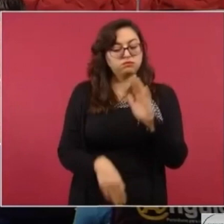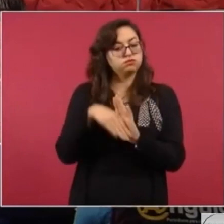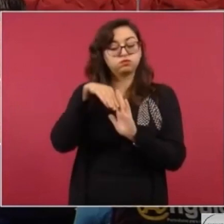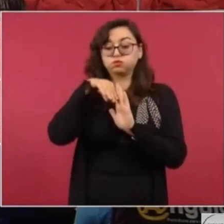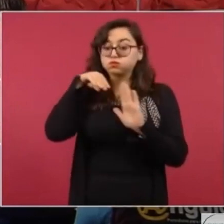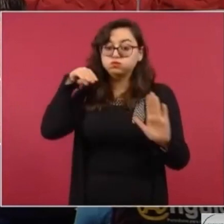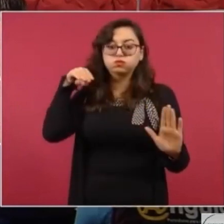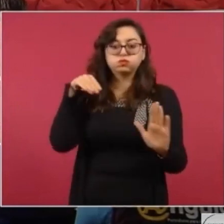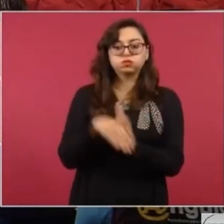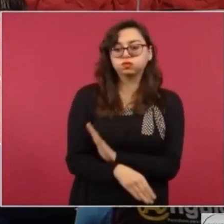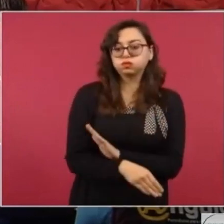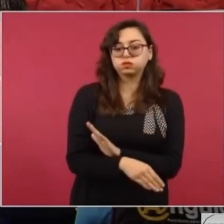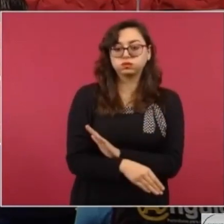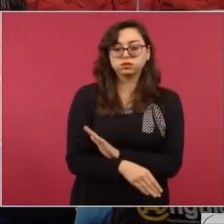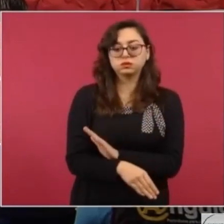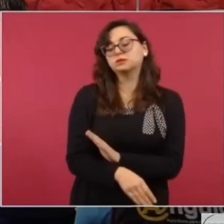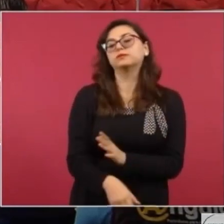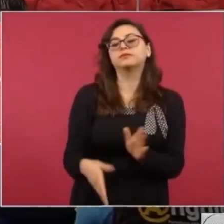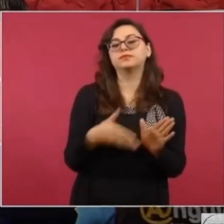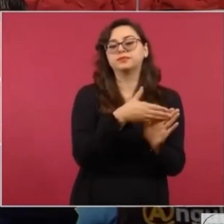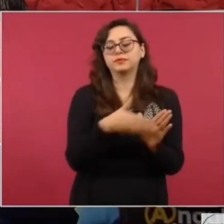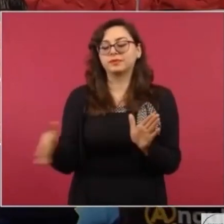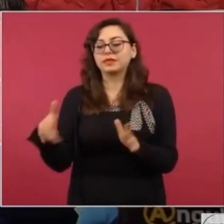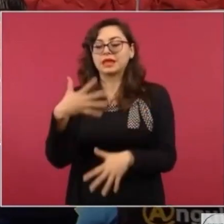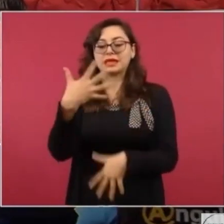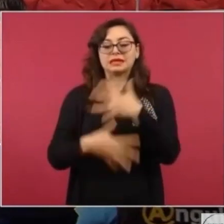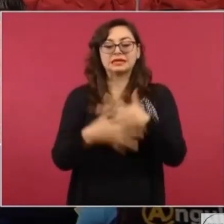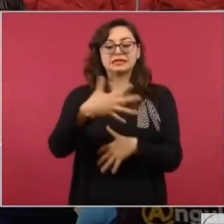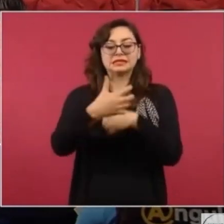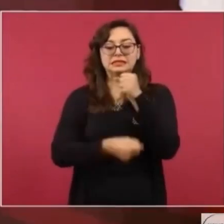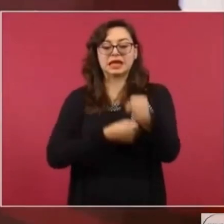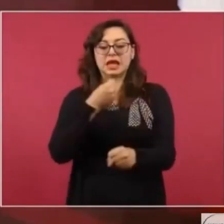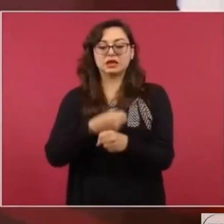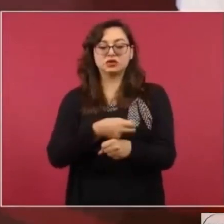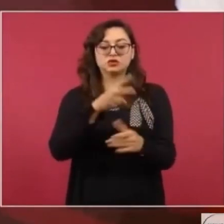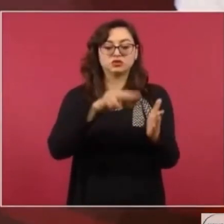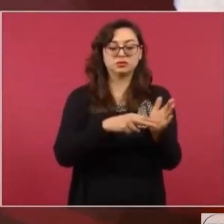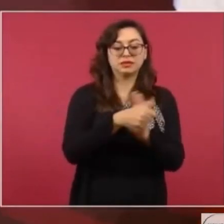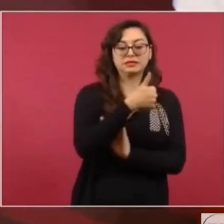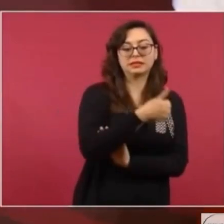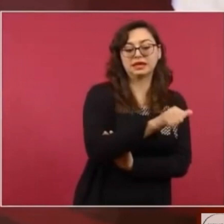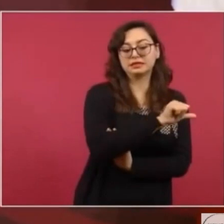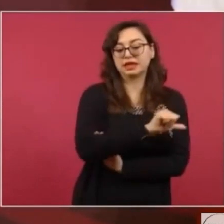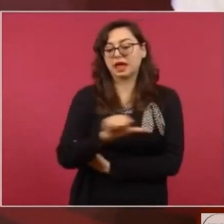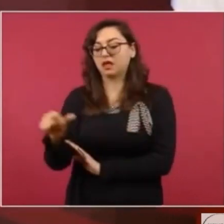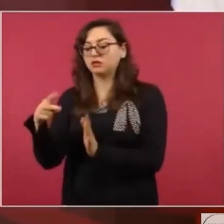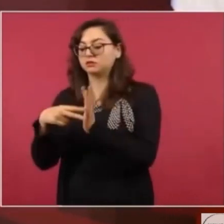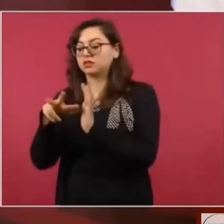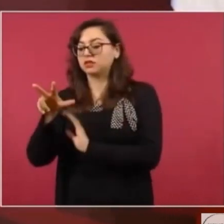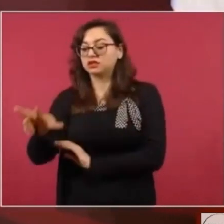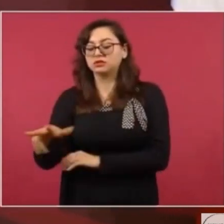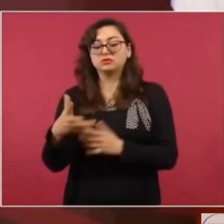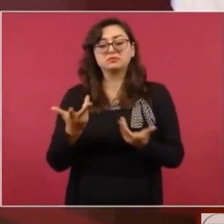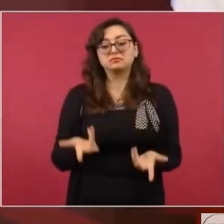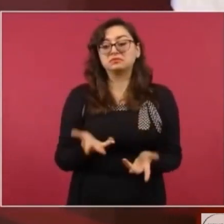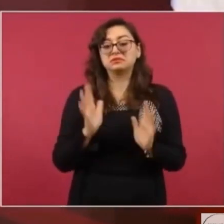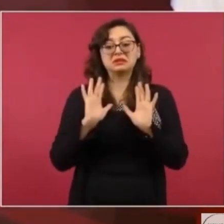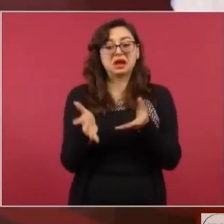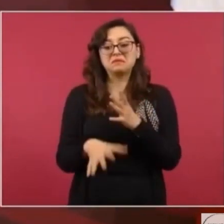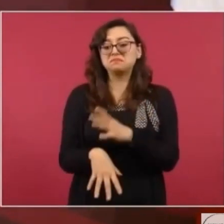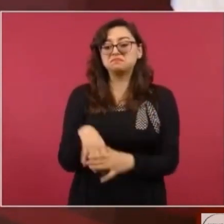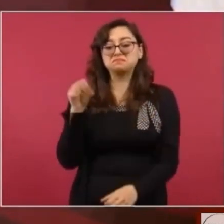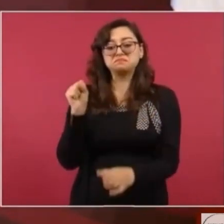hasta 15 años consecutivos, hasta que llegamos nosotros, que ya era